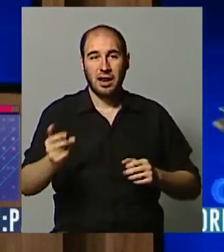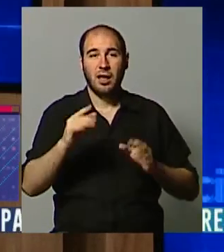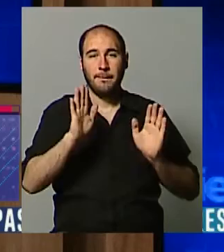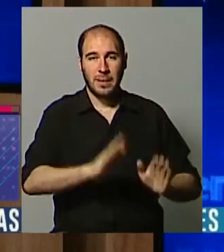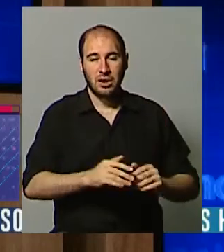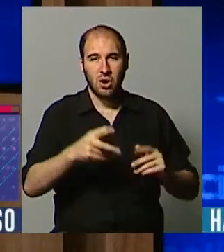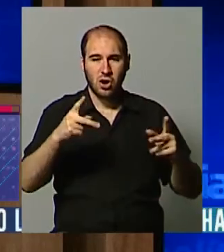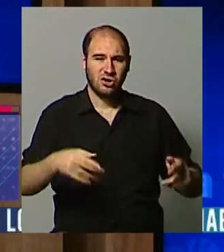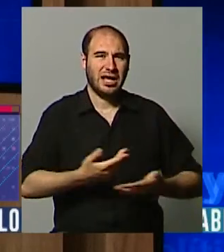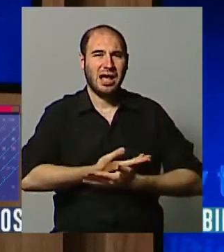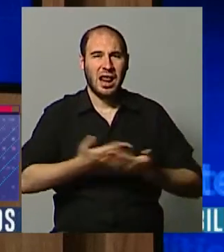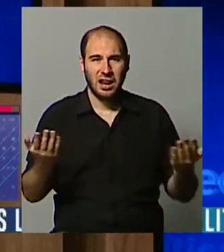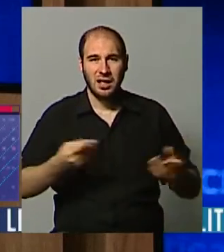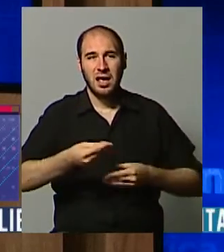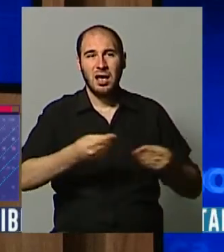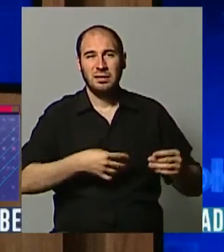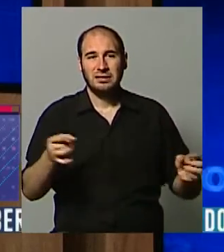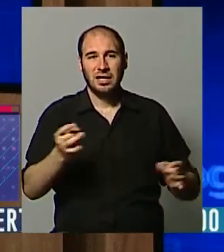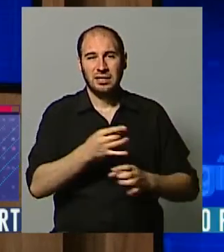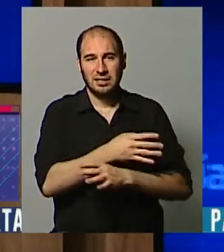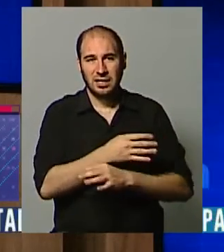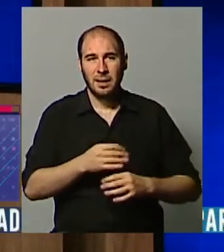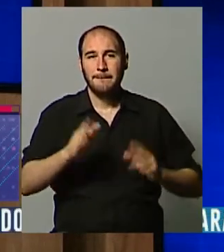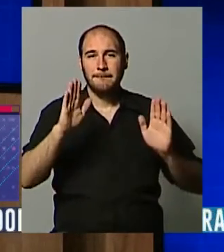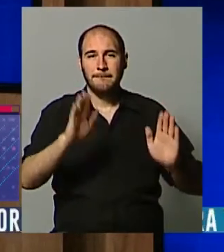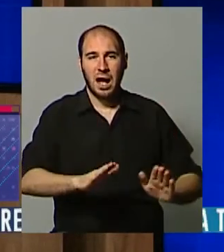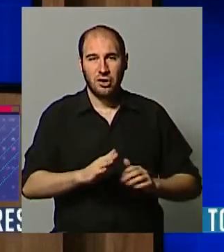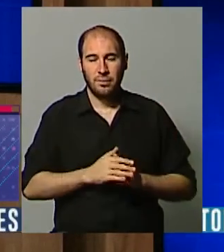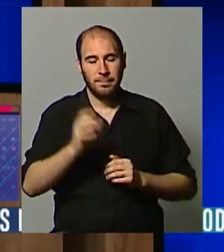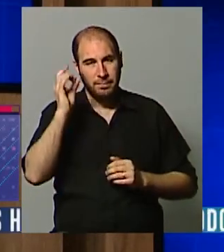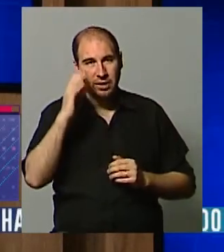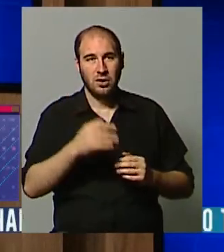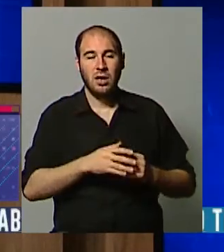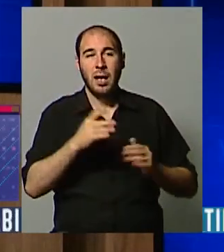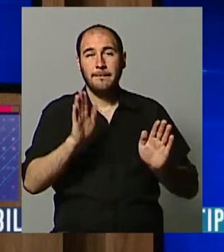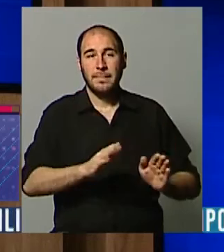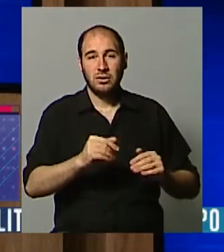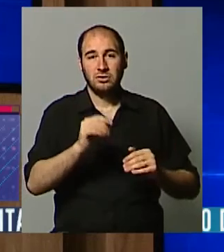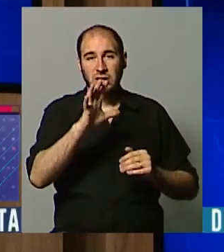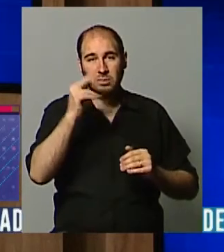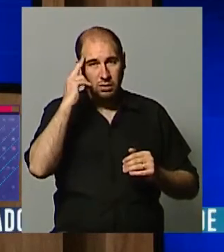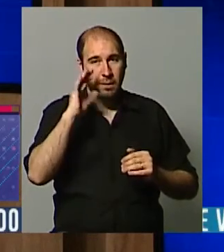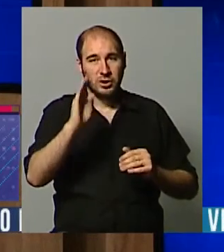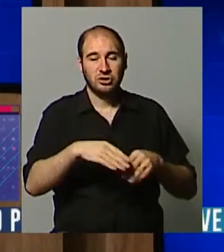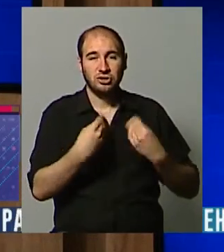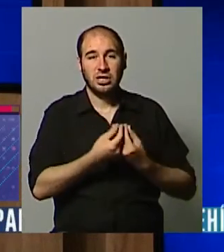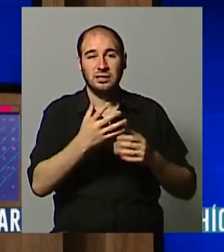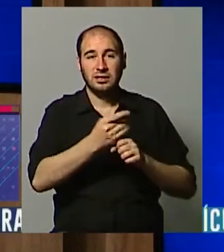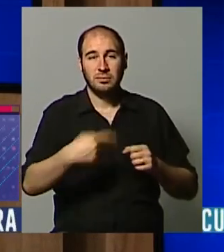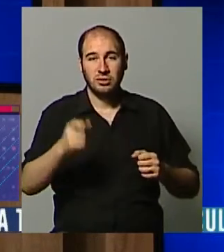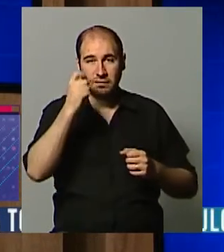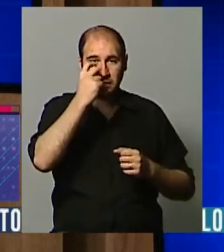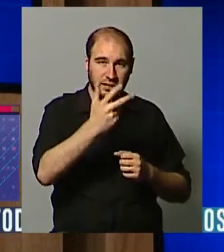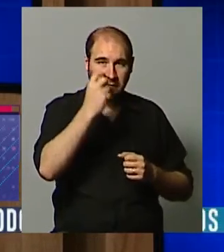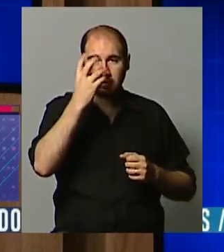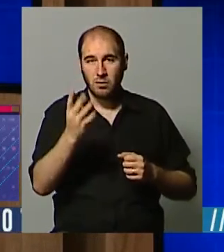cortes han sido masivos, de hecho las empresas de trenes prevén no funcionamientos del 59% de los transportes para el 23 y 24